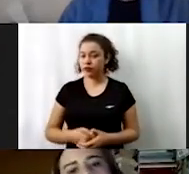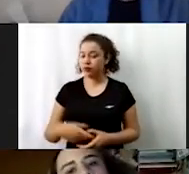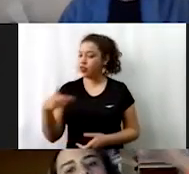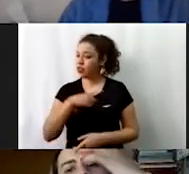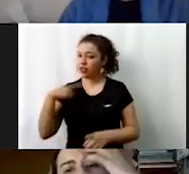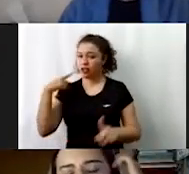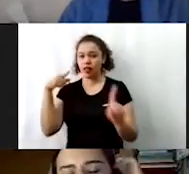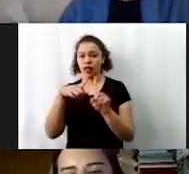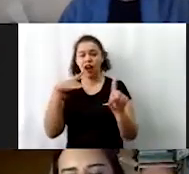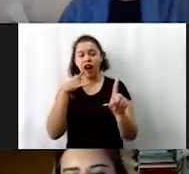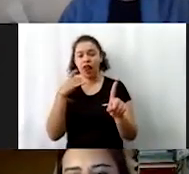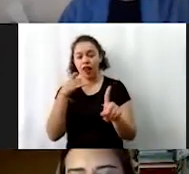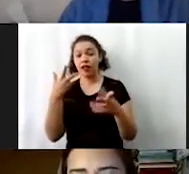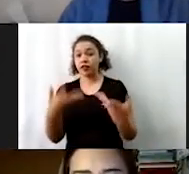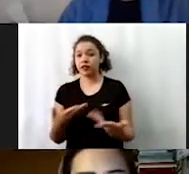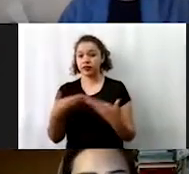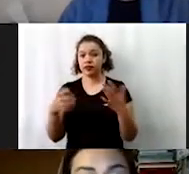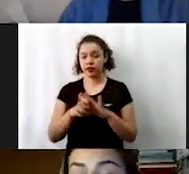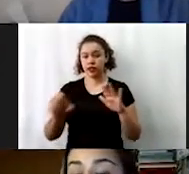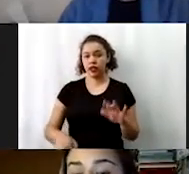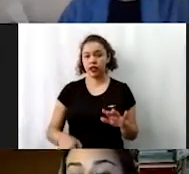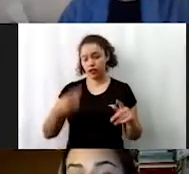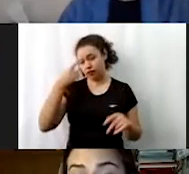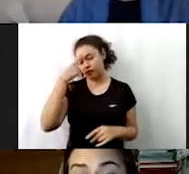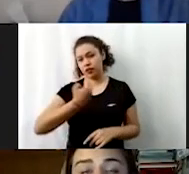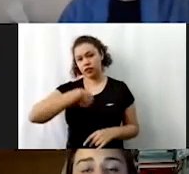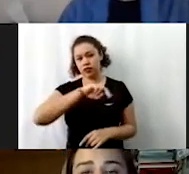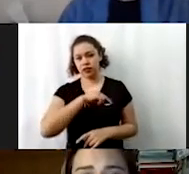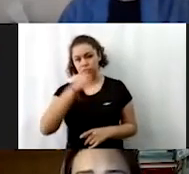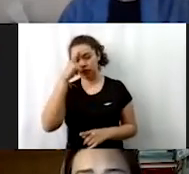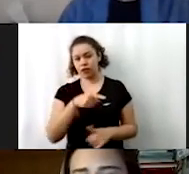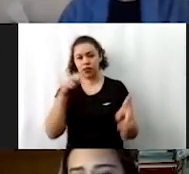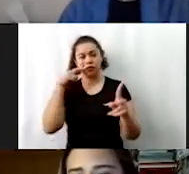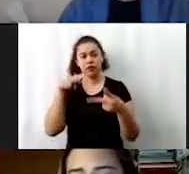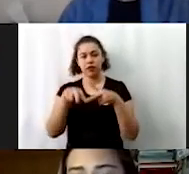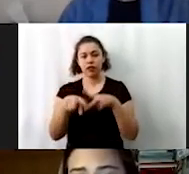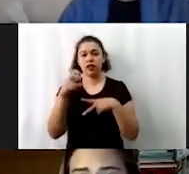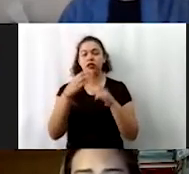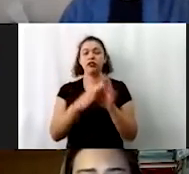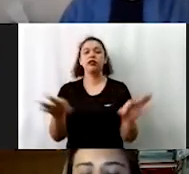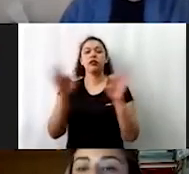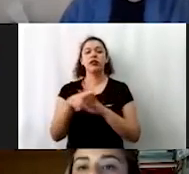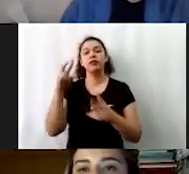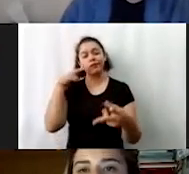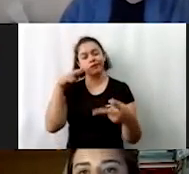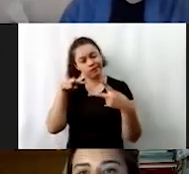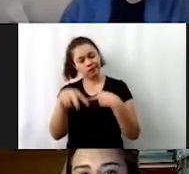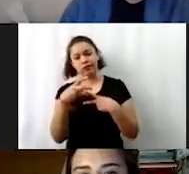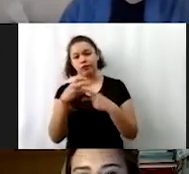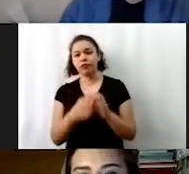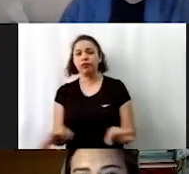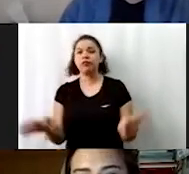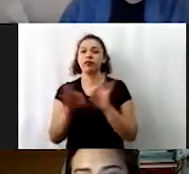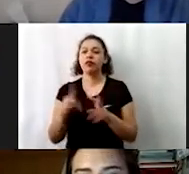cuestión ejemplar, que aquí ya lo decían un poco con lo que abordaban de la transparencia, la importancia de la transparencia y la rendición